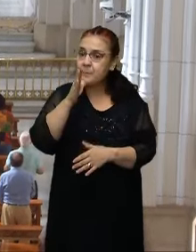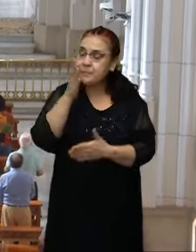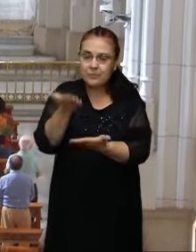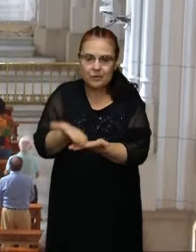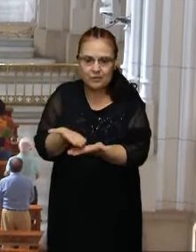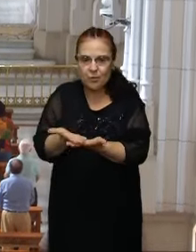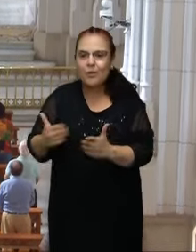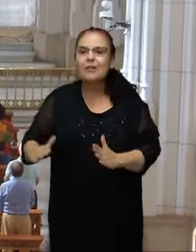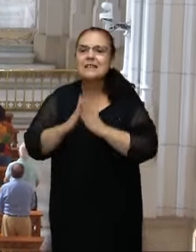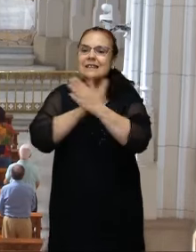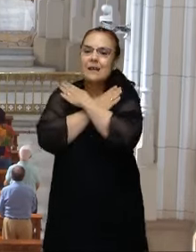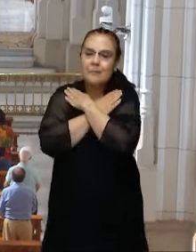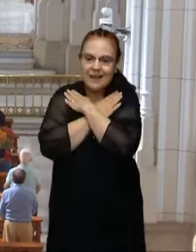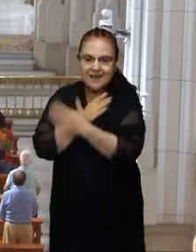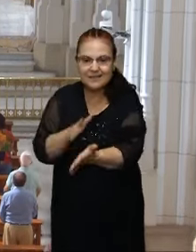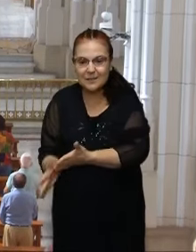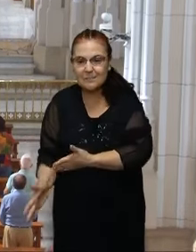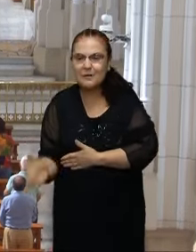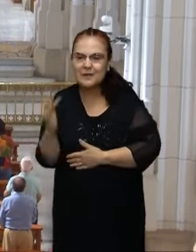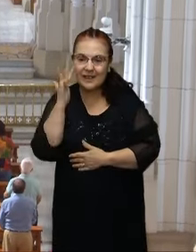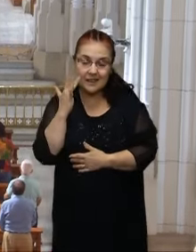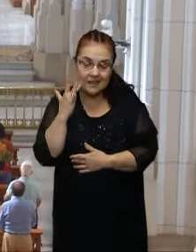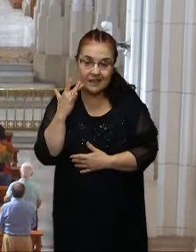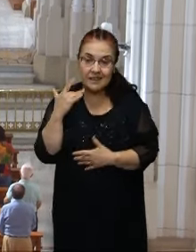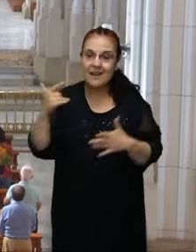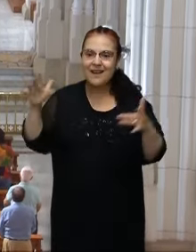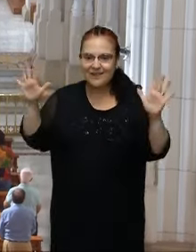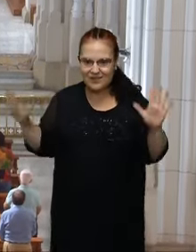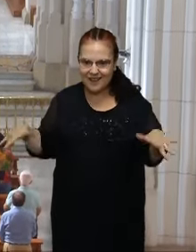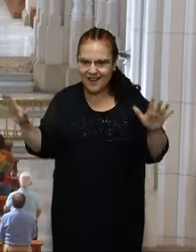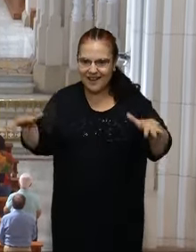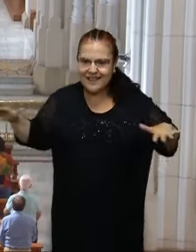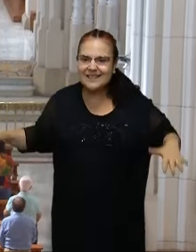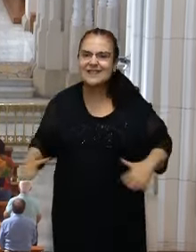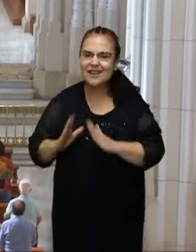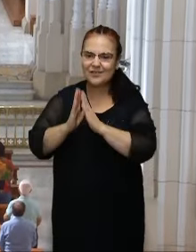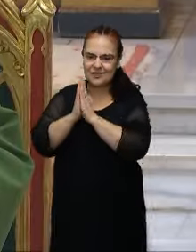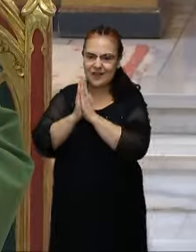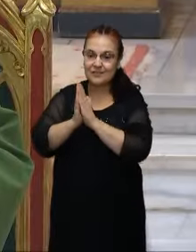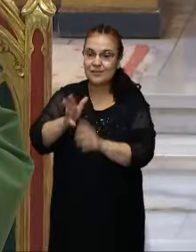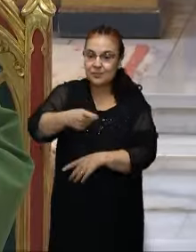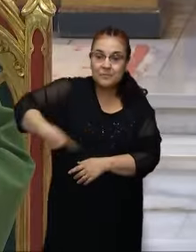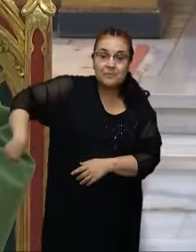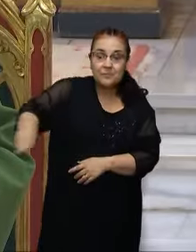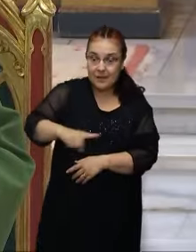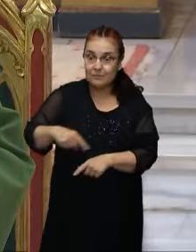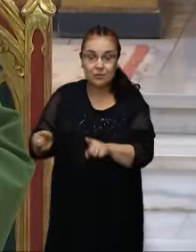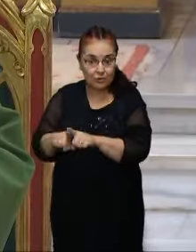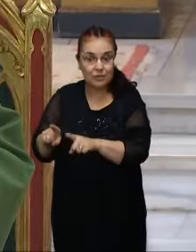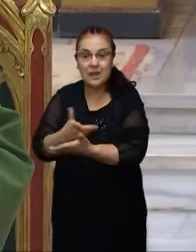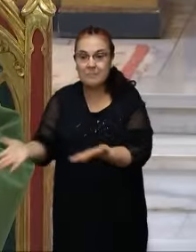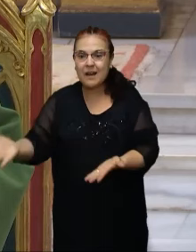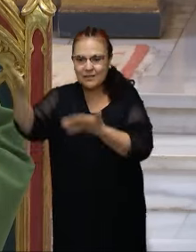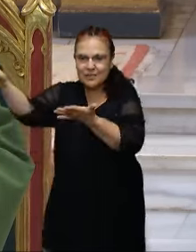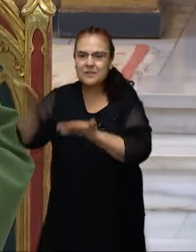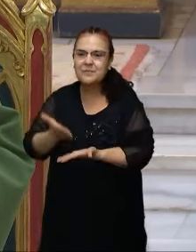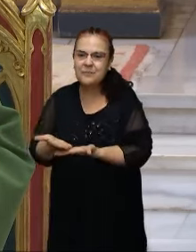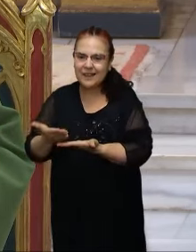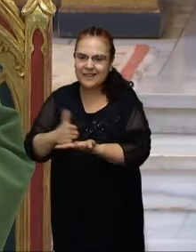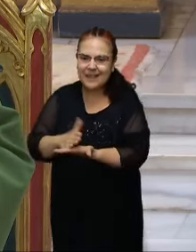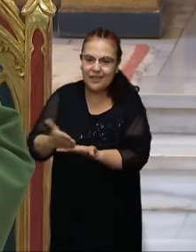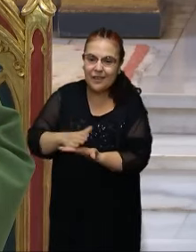por mi gran culpa. Por eso ruego a Santa María, siempre Virgen, a los ángeles, a los santos y a vosotros,